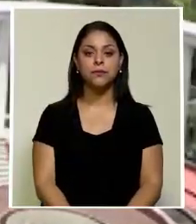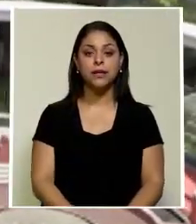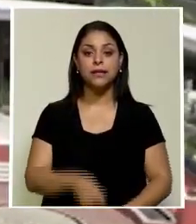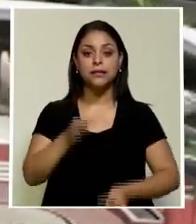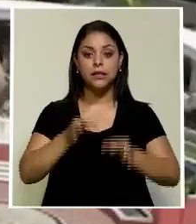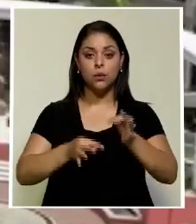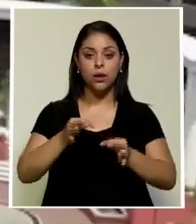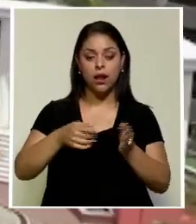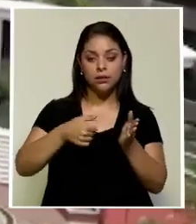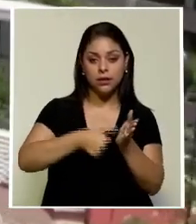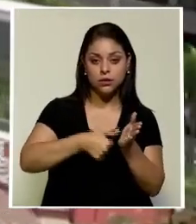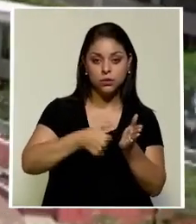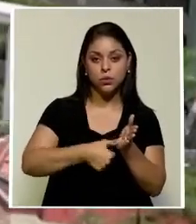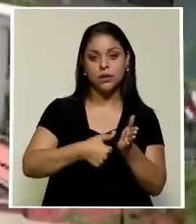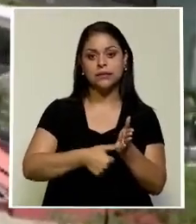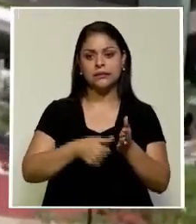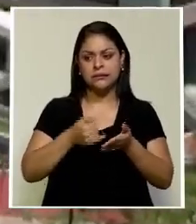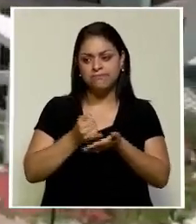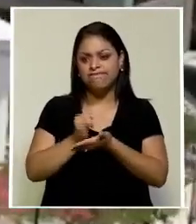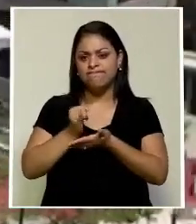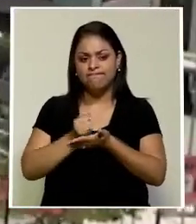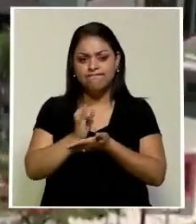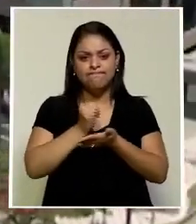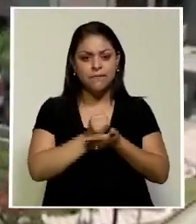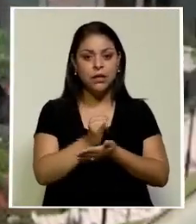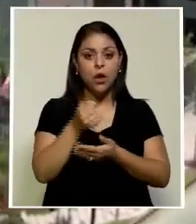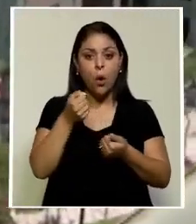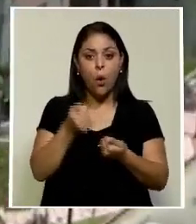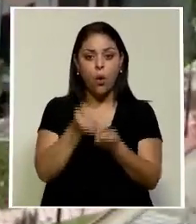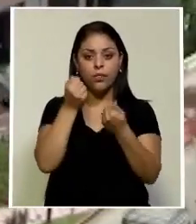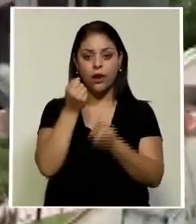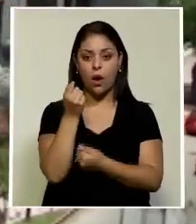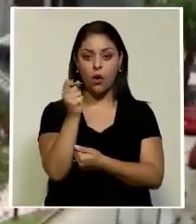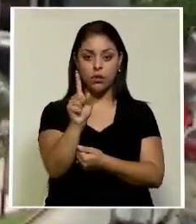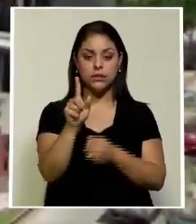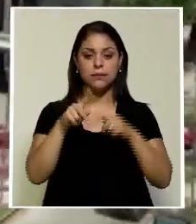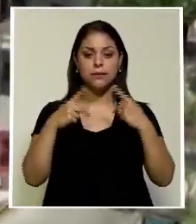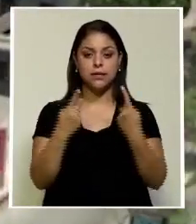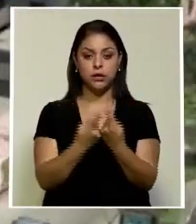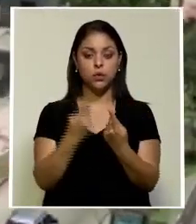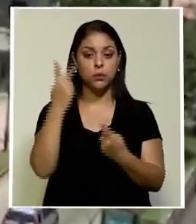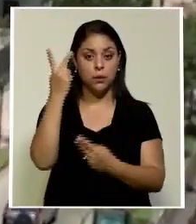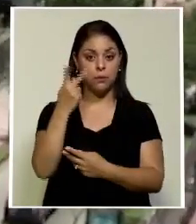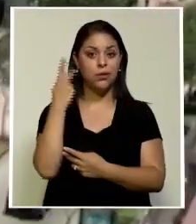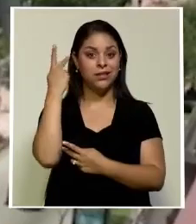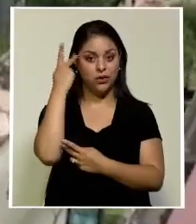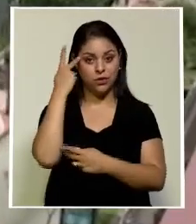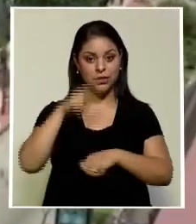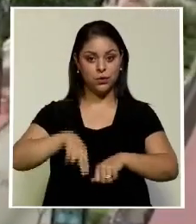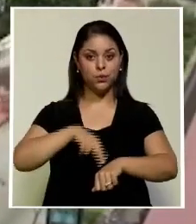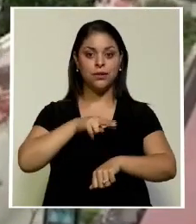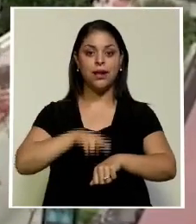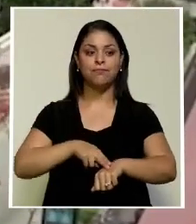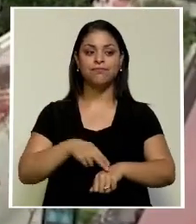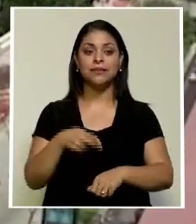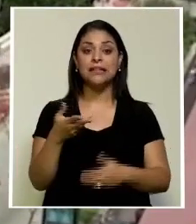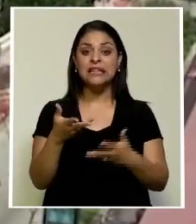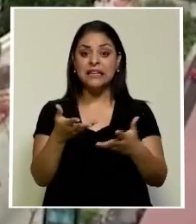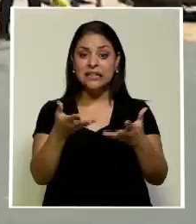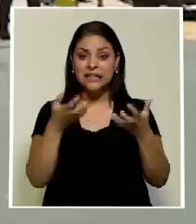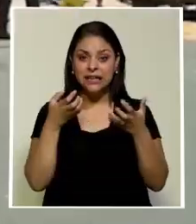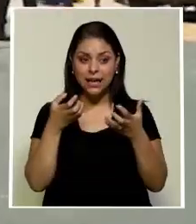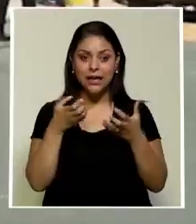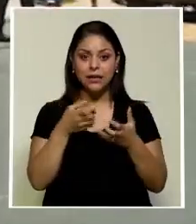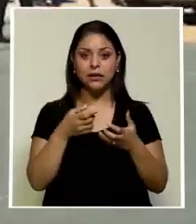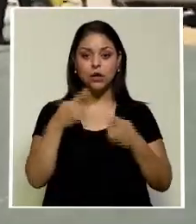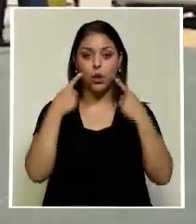Supremo de Elecciones mantiene investigaciones abiertas contra 11 partidos políticos a escala nacional, los cuales pretenden llegar a